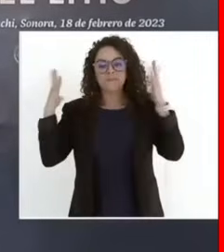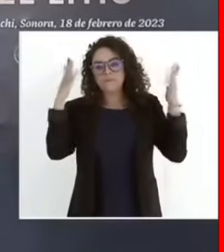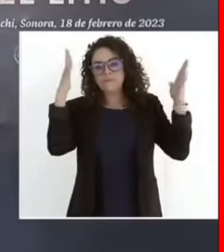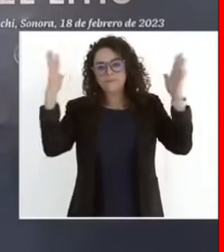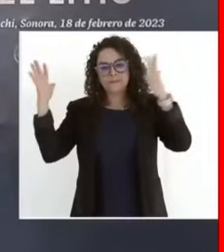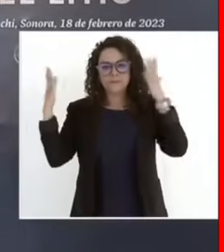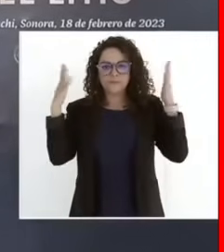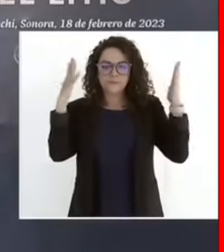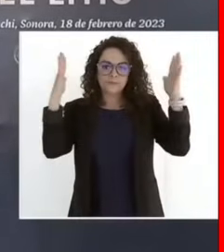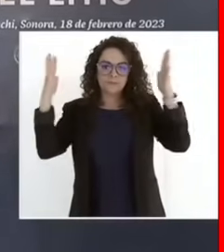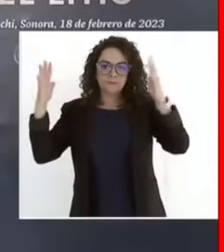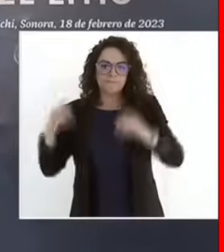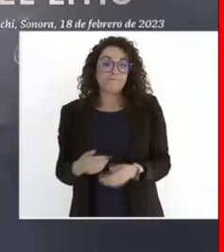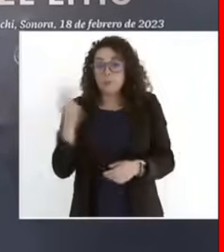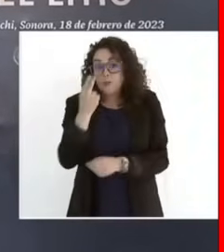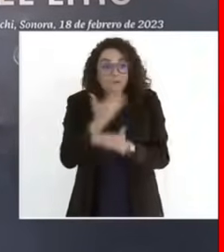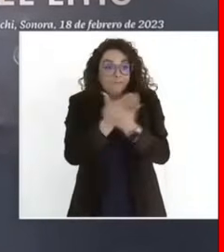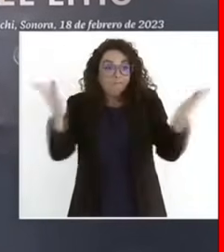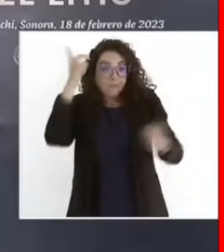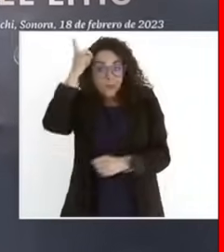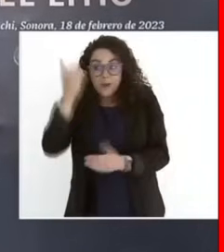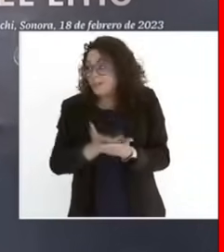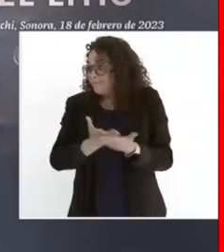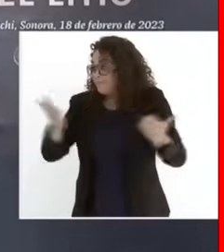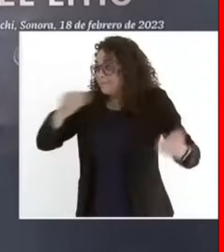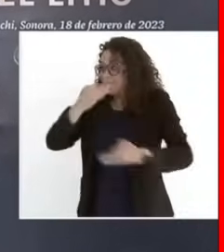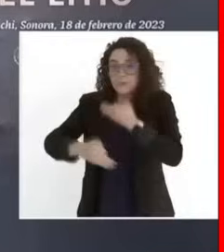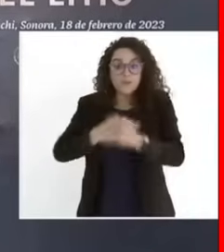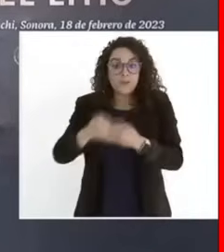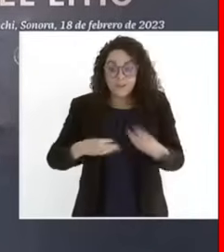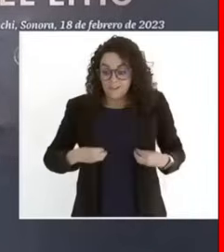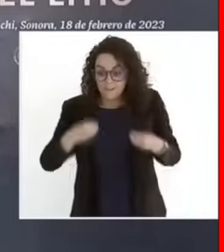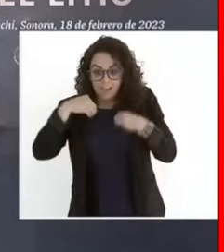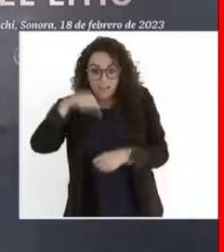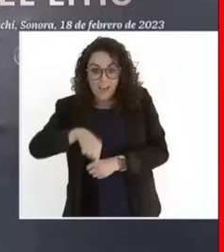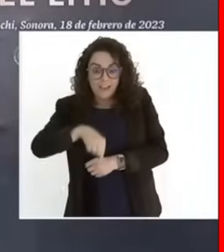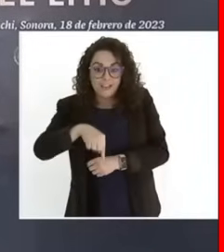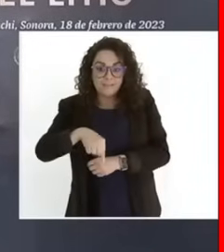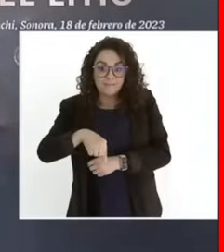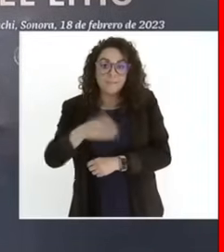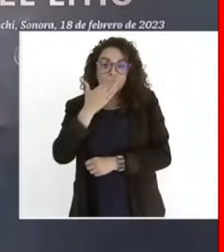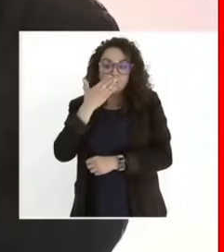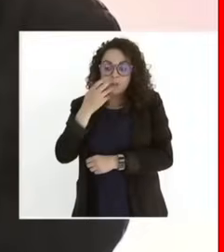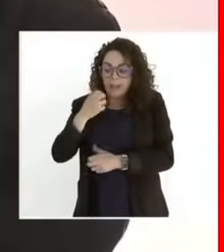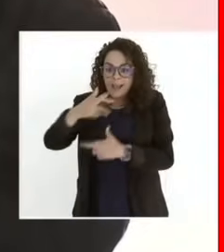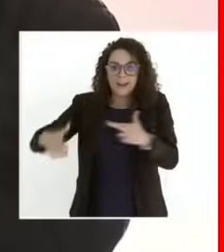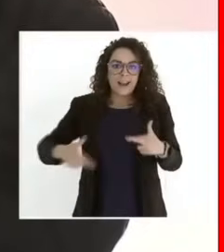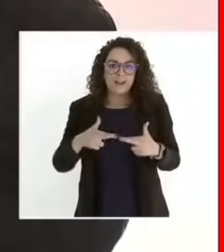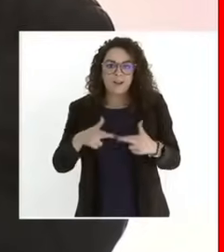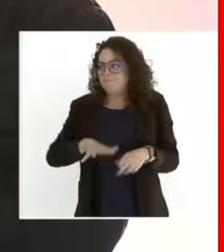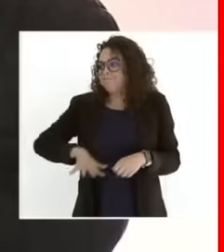México de ustedes de todos los que viven en esta región de Sonora que